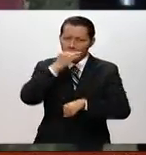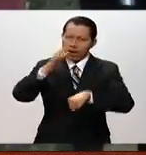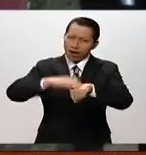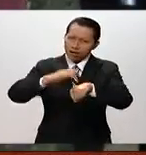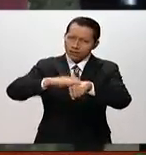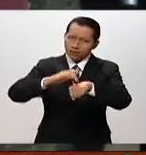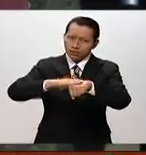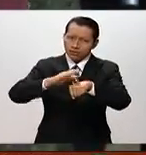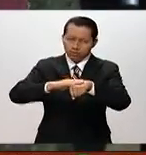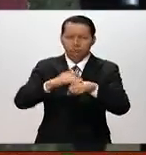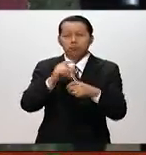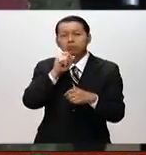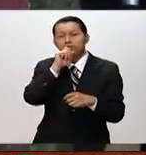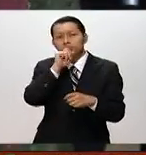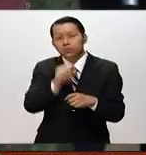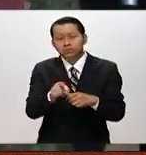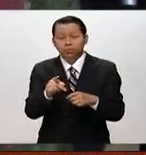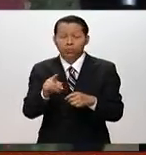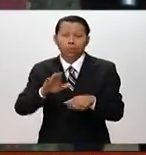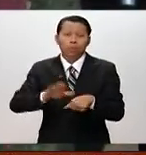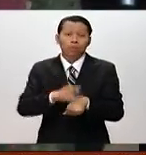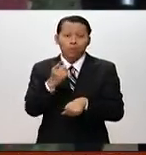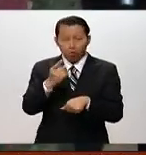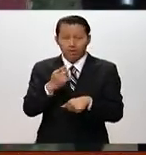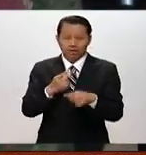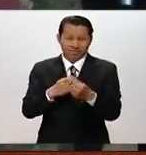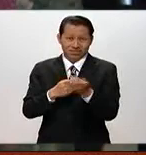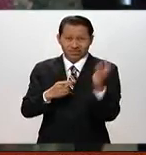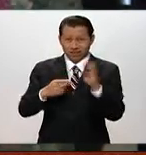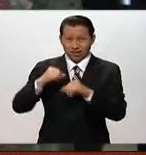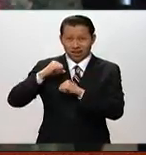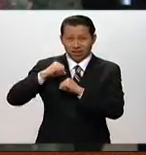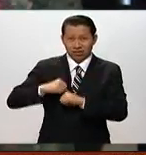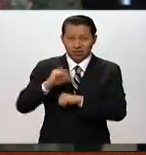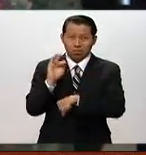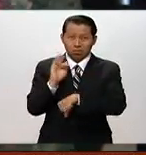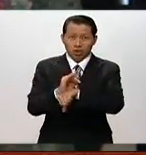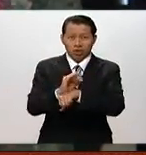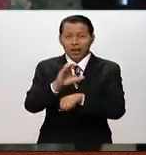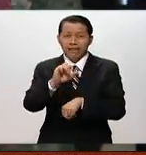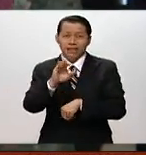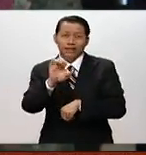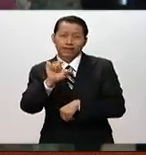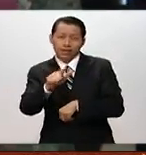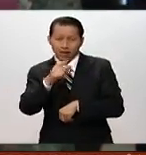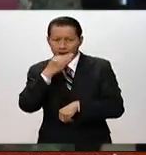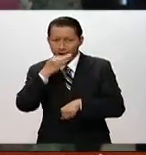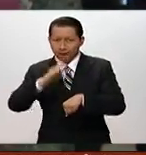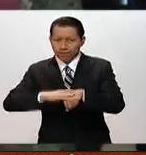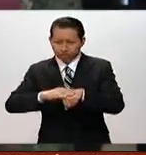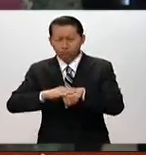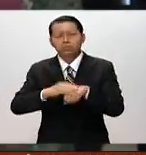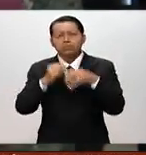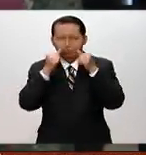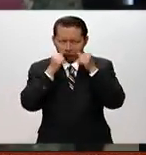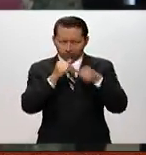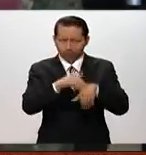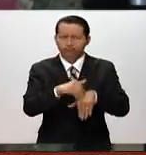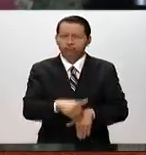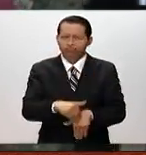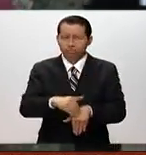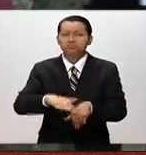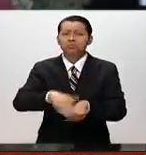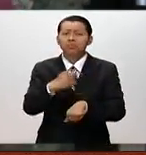llamado y sobre todo la observación que les dé la Autoridad de Protección Civil. Si estas viviendas